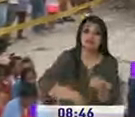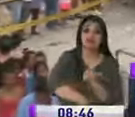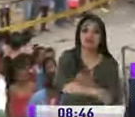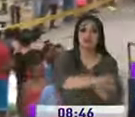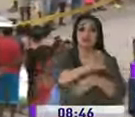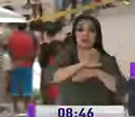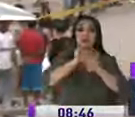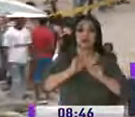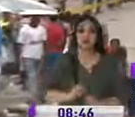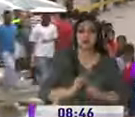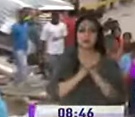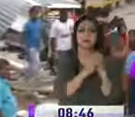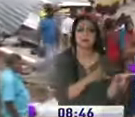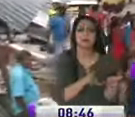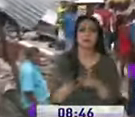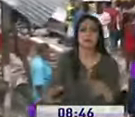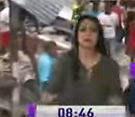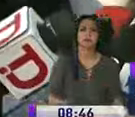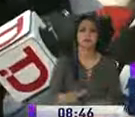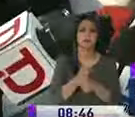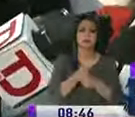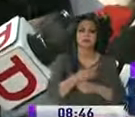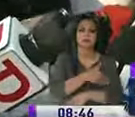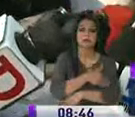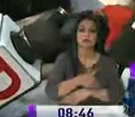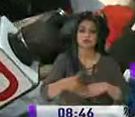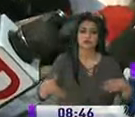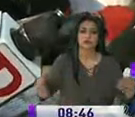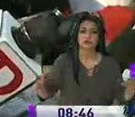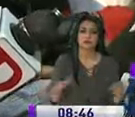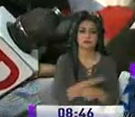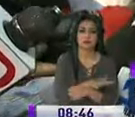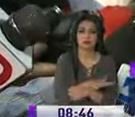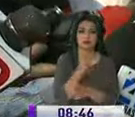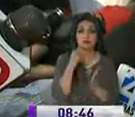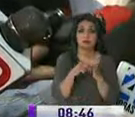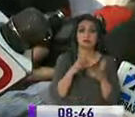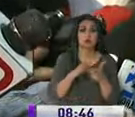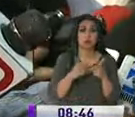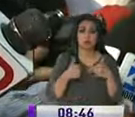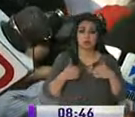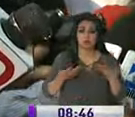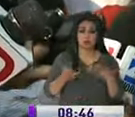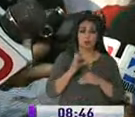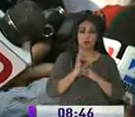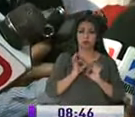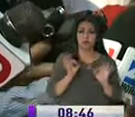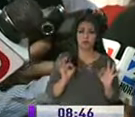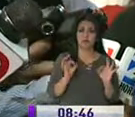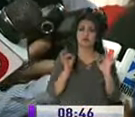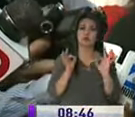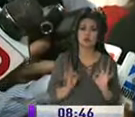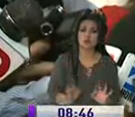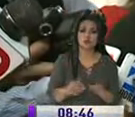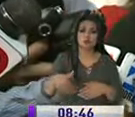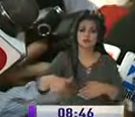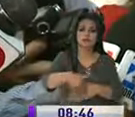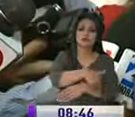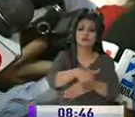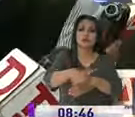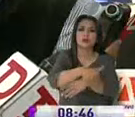avioneta que se dio en el mes de diciembre. El operativo ejecutado la madrugada de este miércoles fue liderado por la unidad antinarcóticos de la policía. En Manta